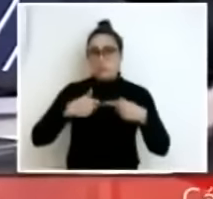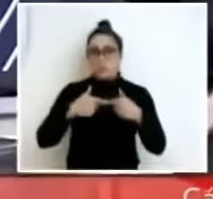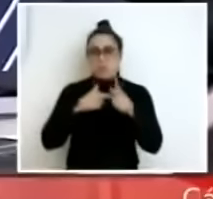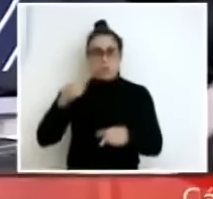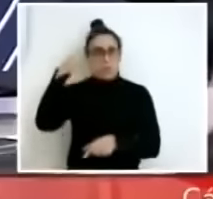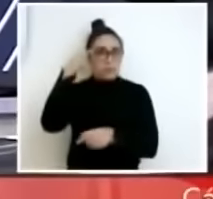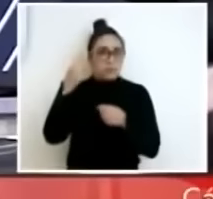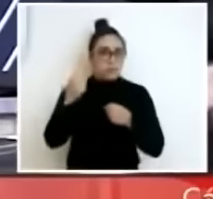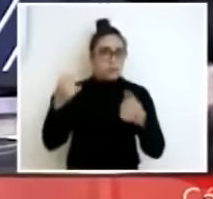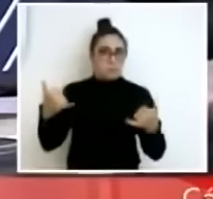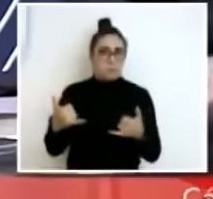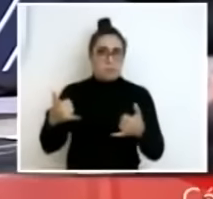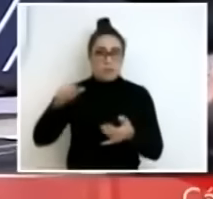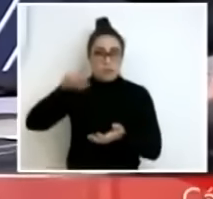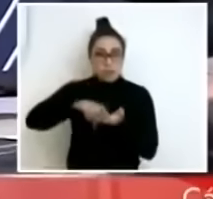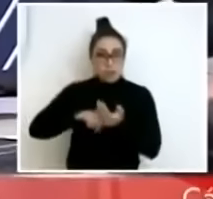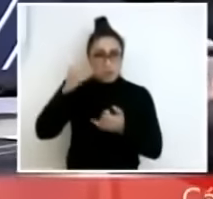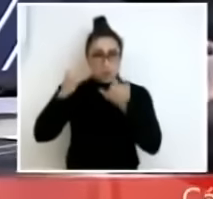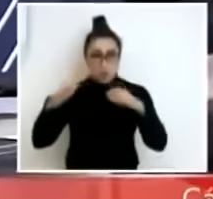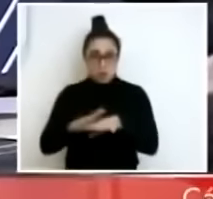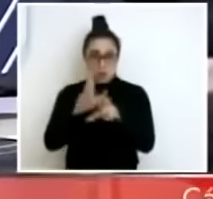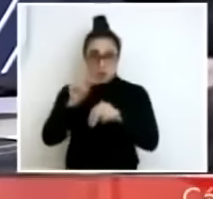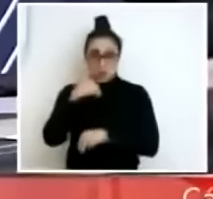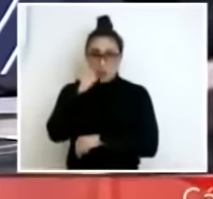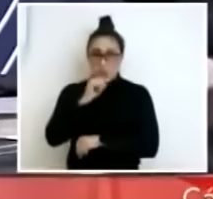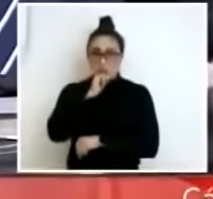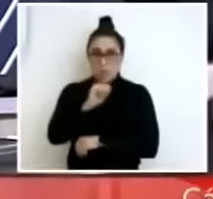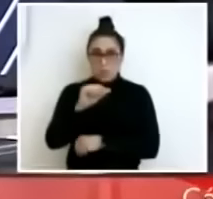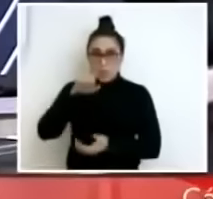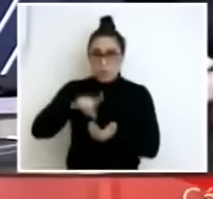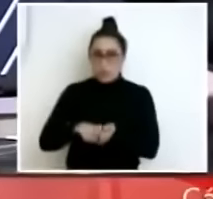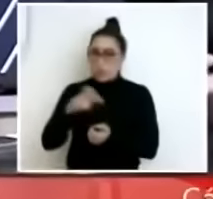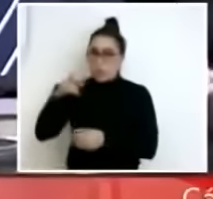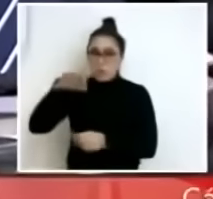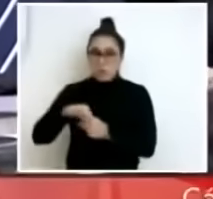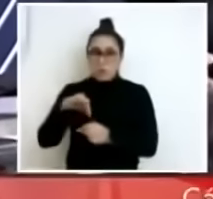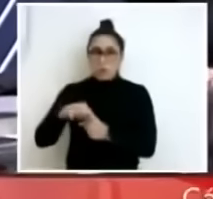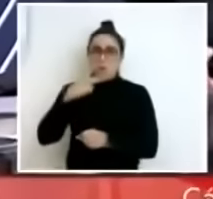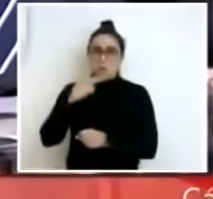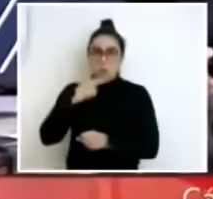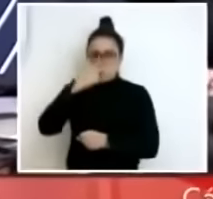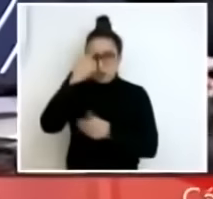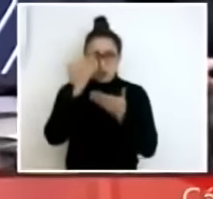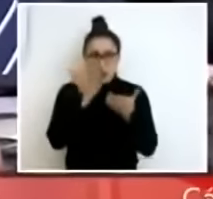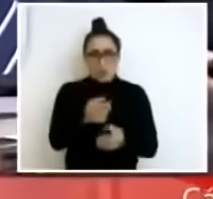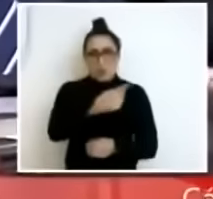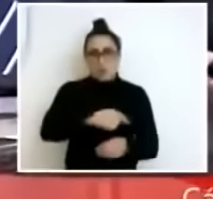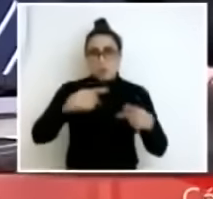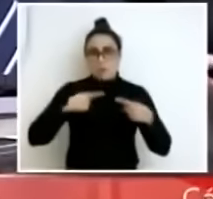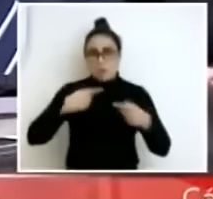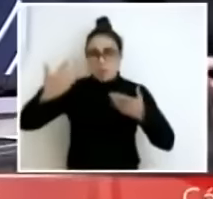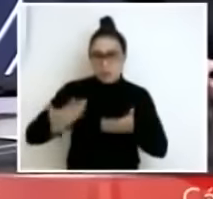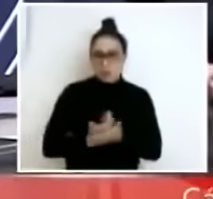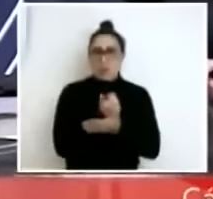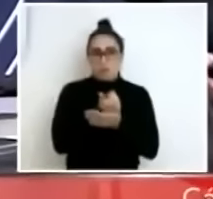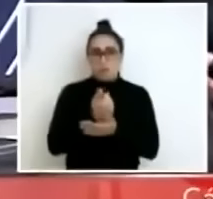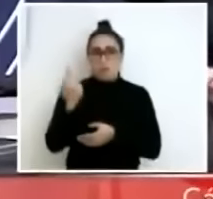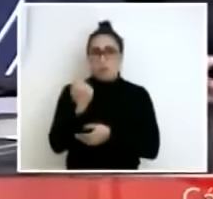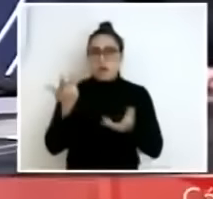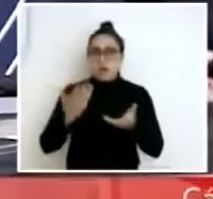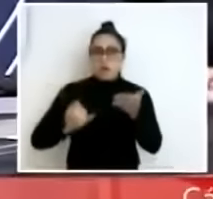sostener que resolver mediante el voto de unos pocos sirve mejor a la causa de la democracia que haciendo que las